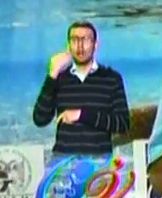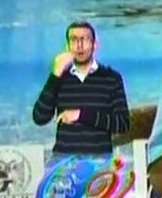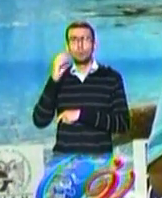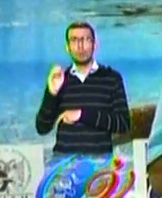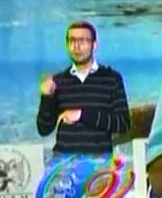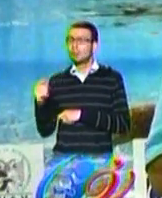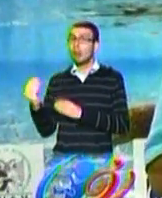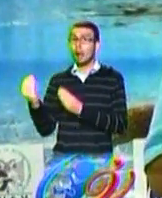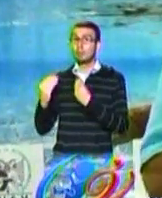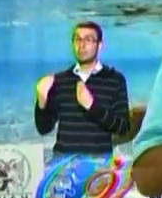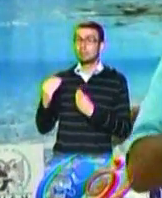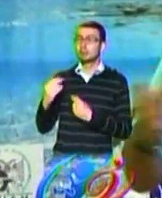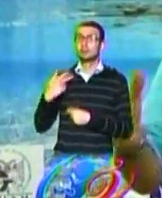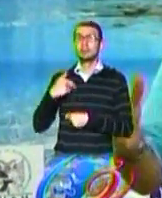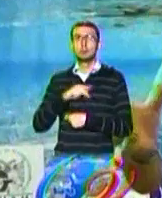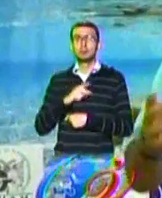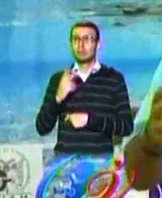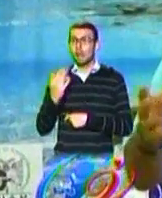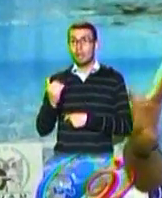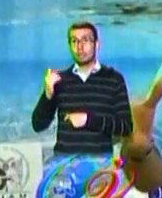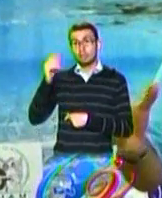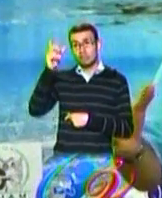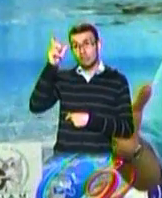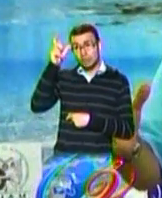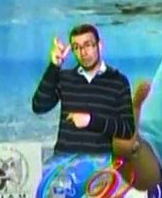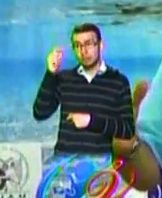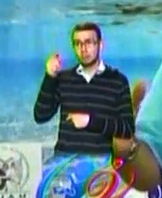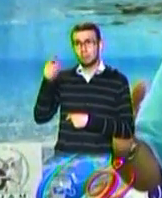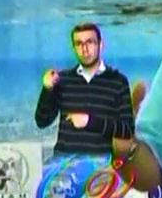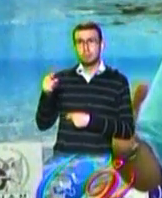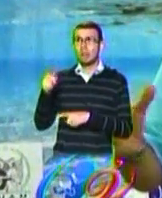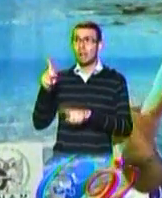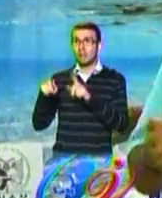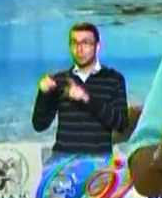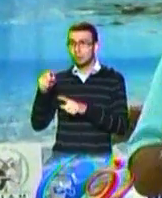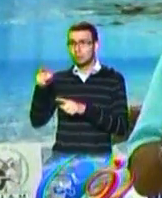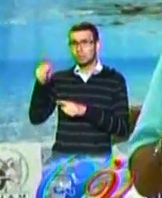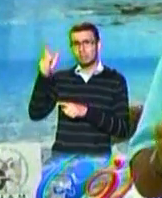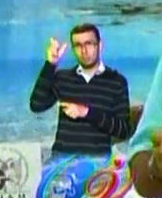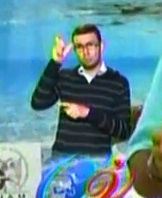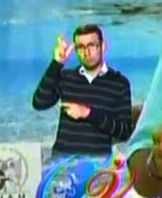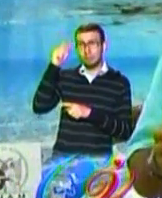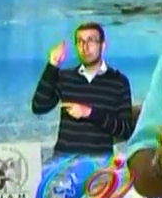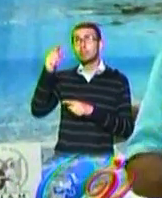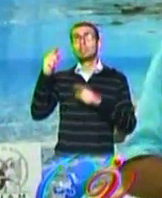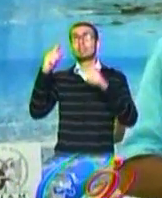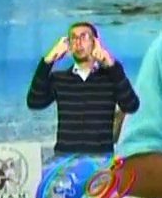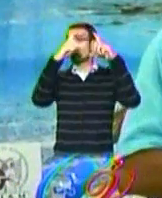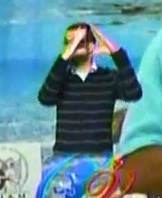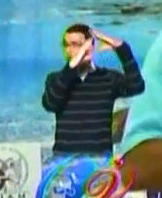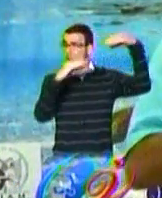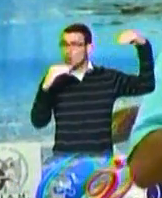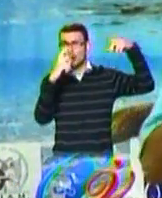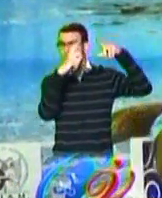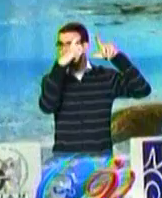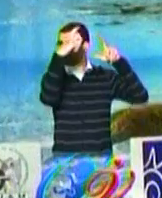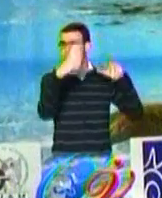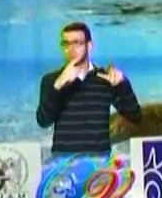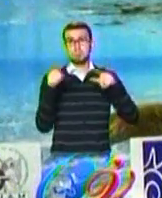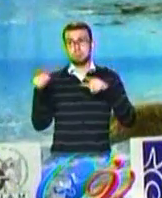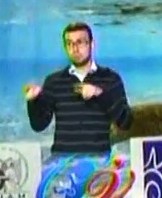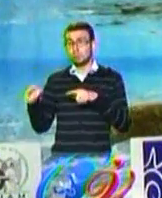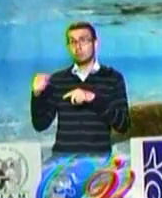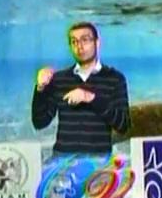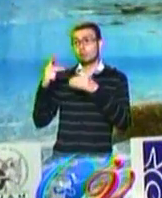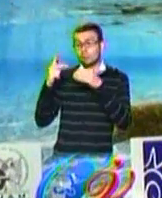no podemos capar el ganado o hacer procedimientos en los animales cuando hay luna llena. La guadua hay que cortarla